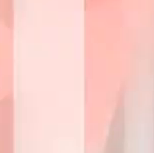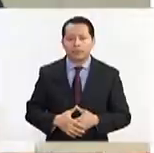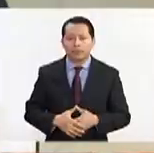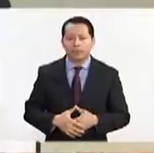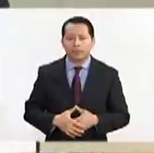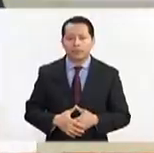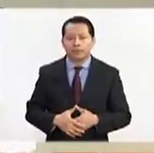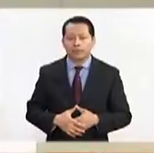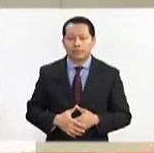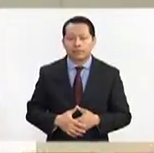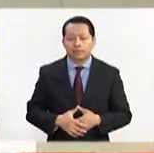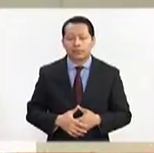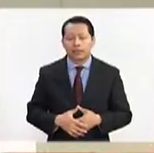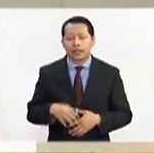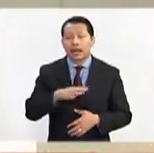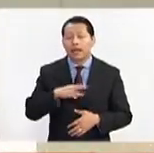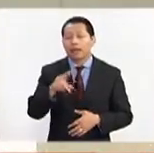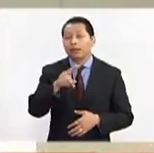Tenemos